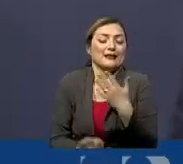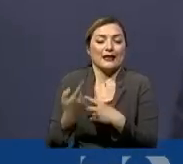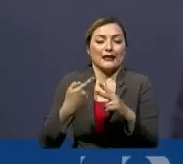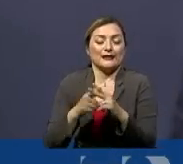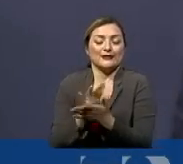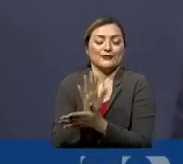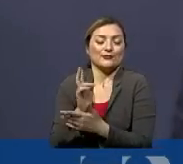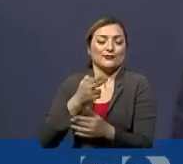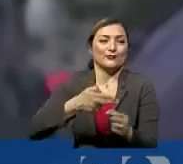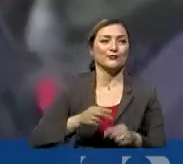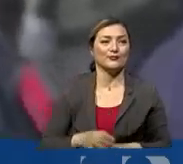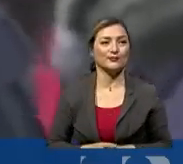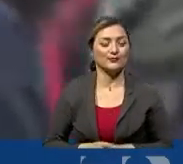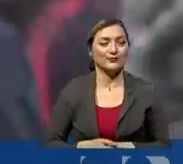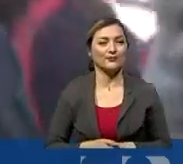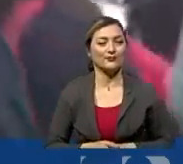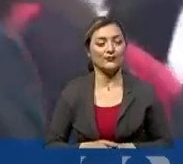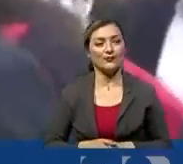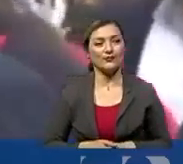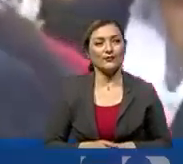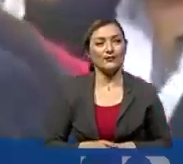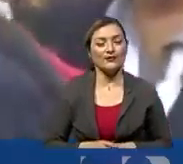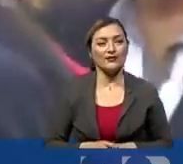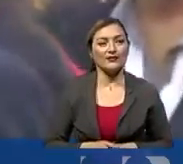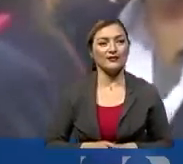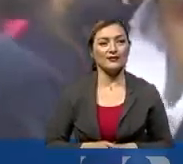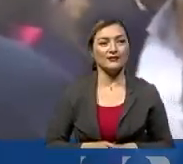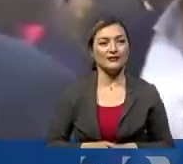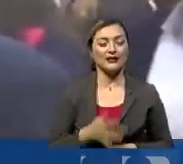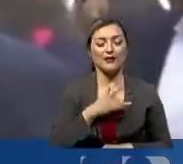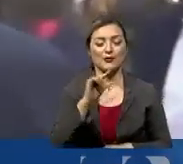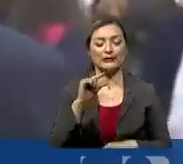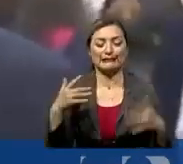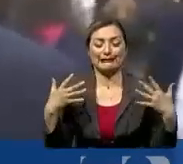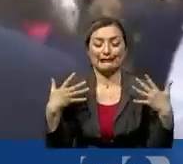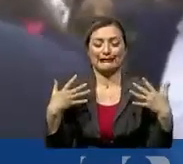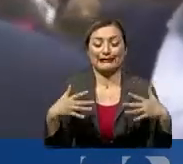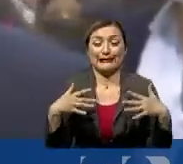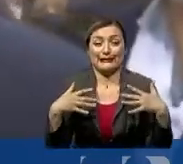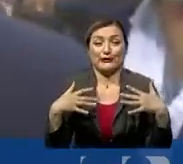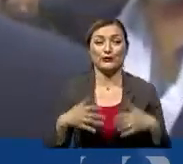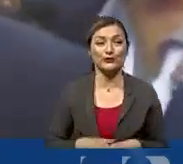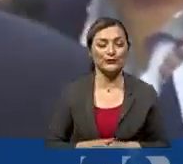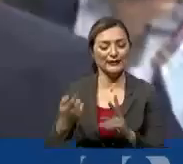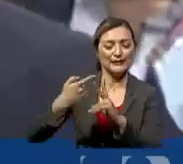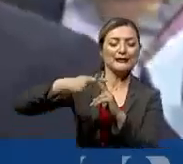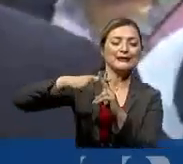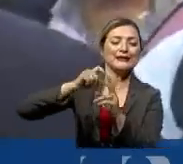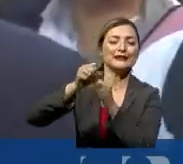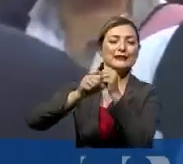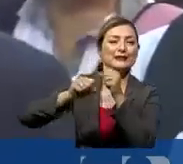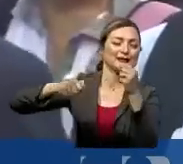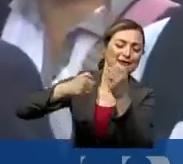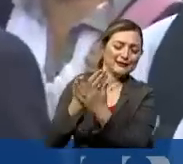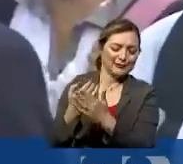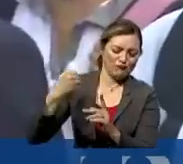y retorno de clases? Yo uso un poco feliz, pues, y nervioso, pero vamos a iniciar este año nuevo con ganas